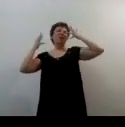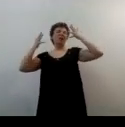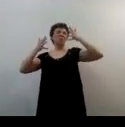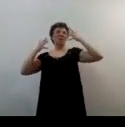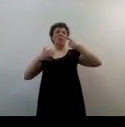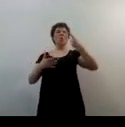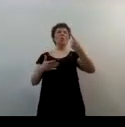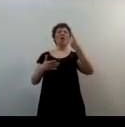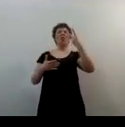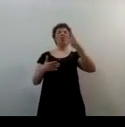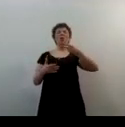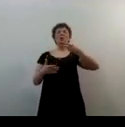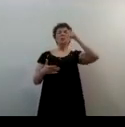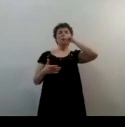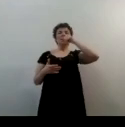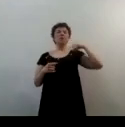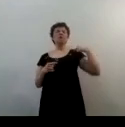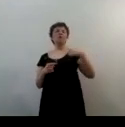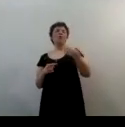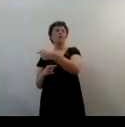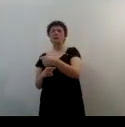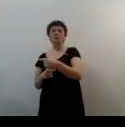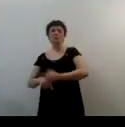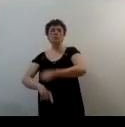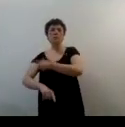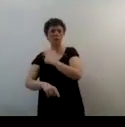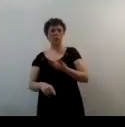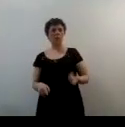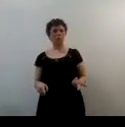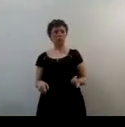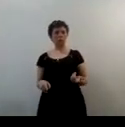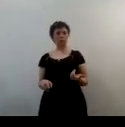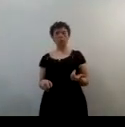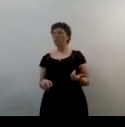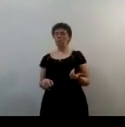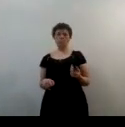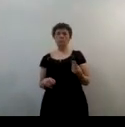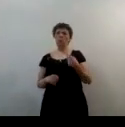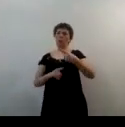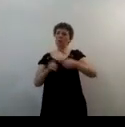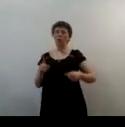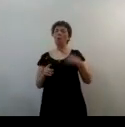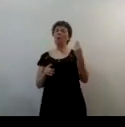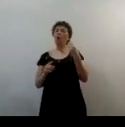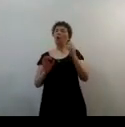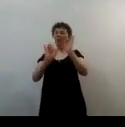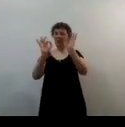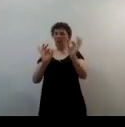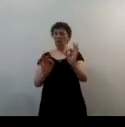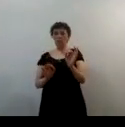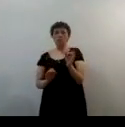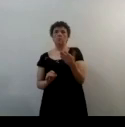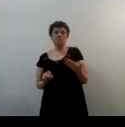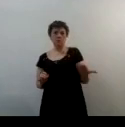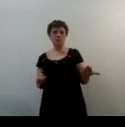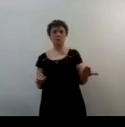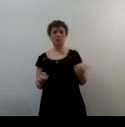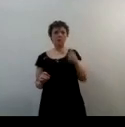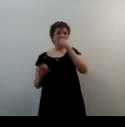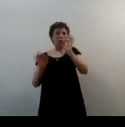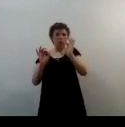es una exageración, así. Entonces se reduce a la mitad o se quita y no pasa nada.